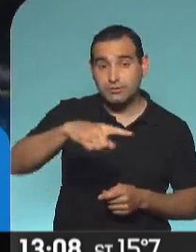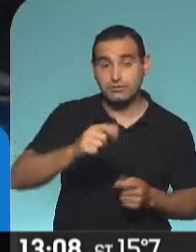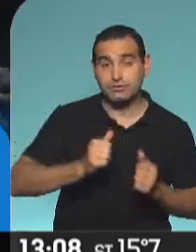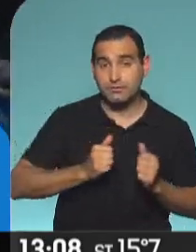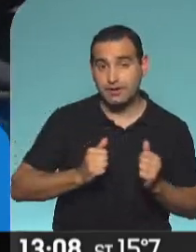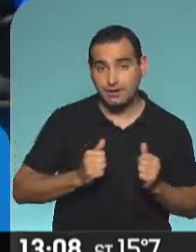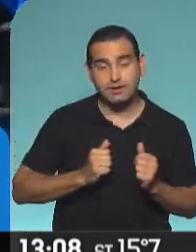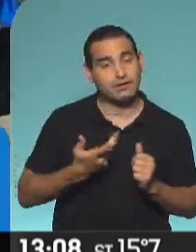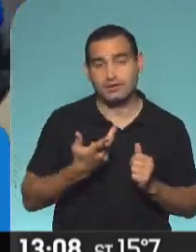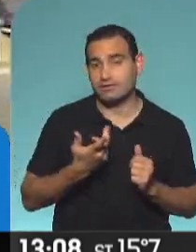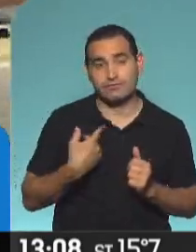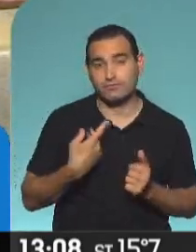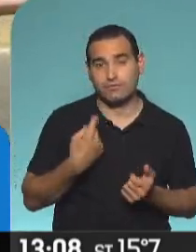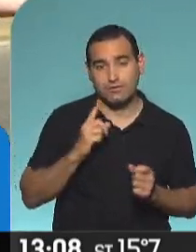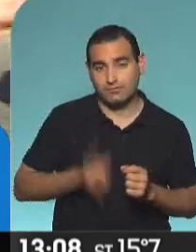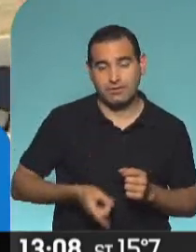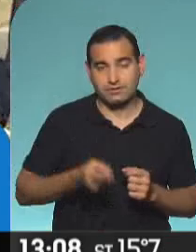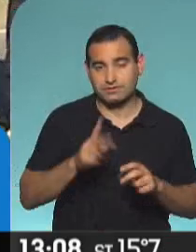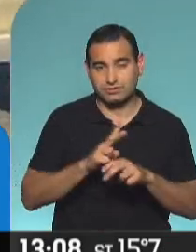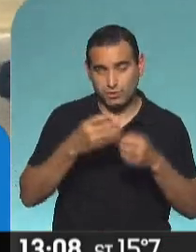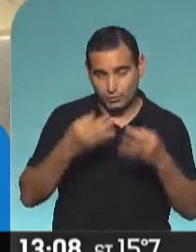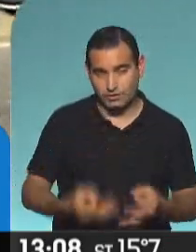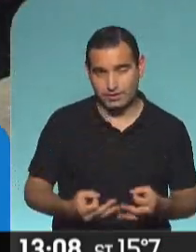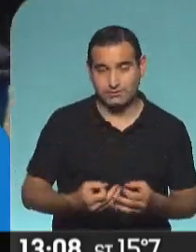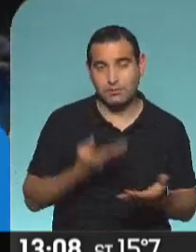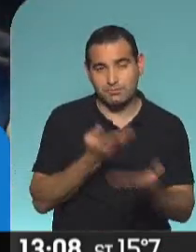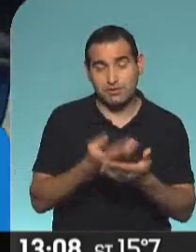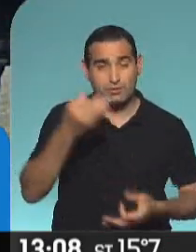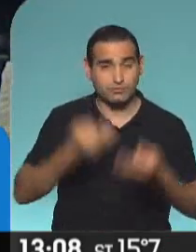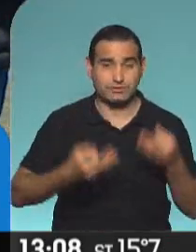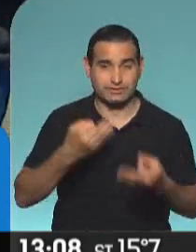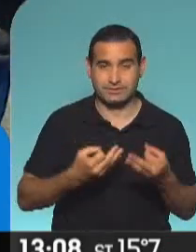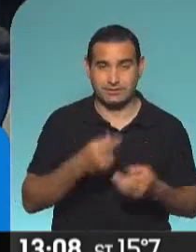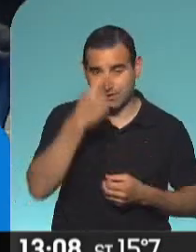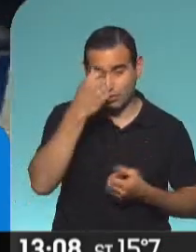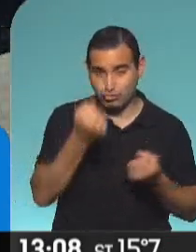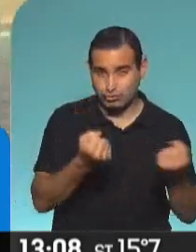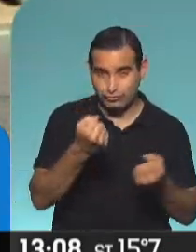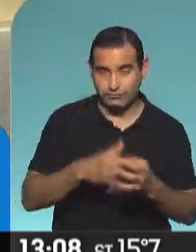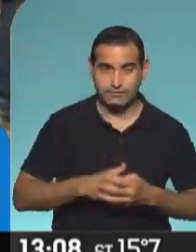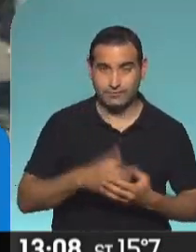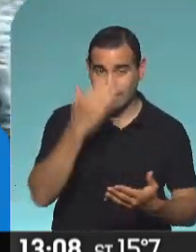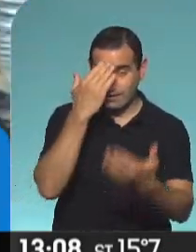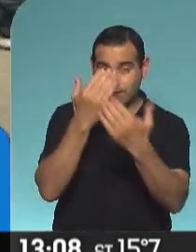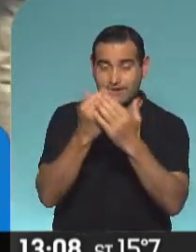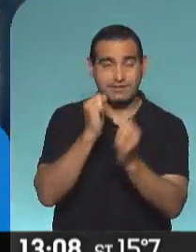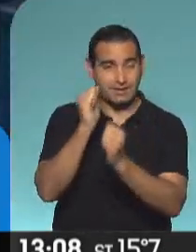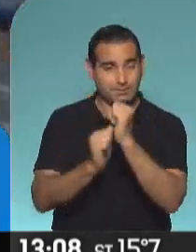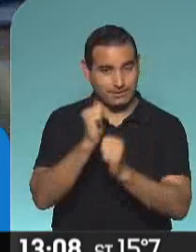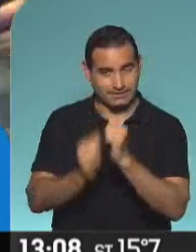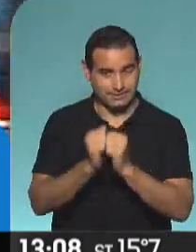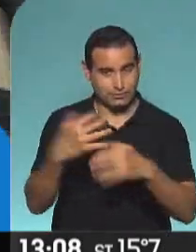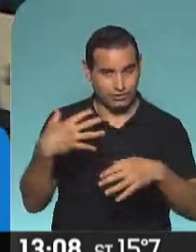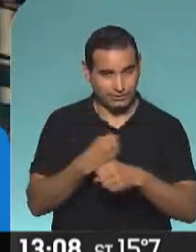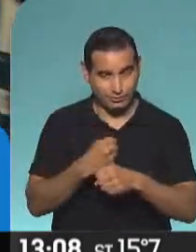de mayor seguridad y el pedido de justicia, por supuesto, para este trabajador del transporte frente a la empresa Alma Fuerte,